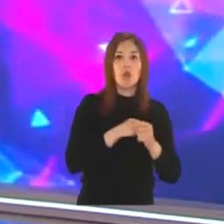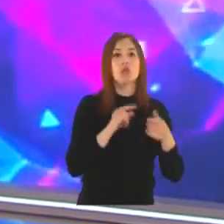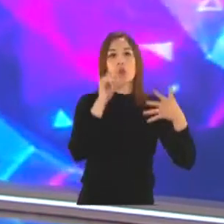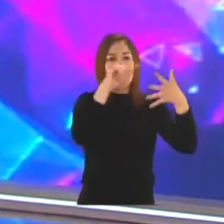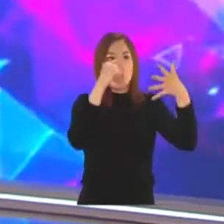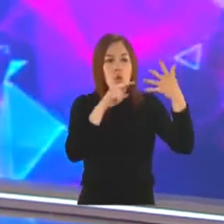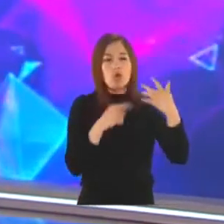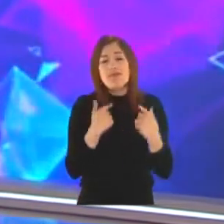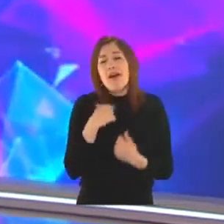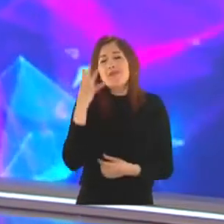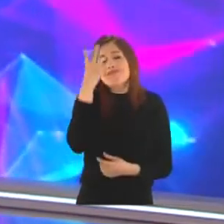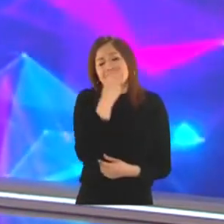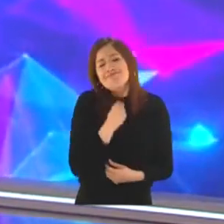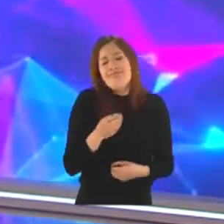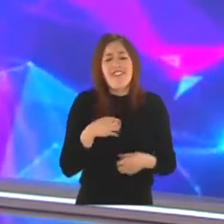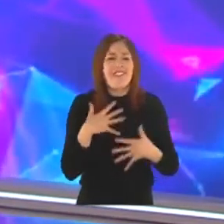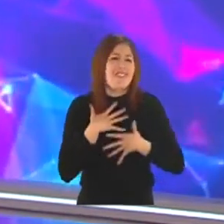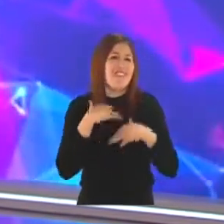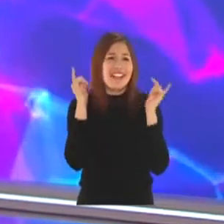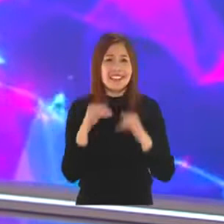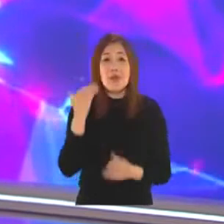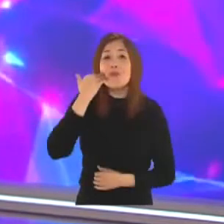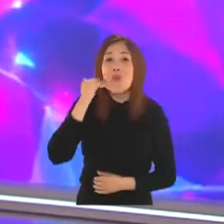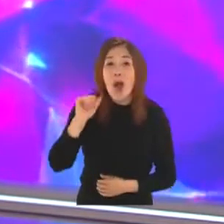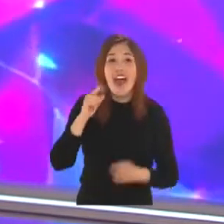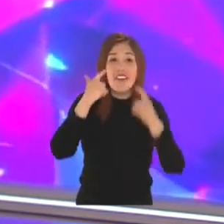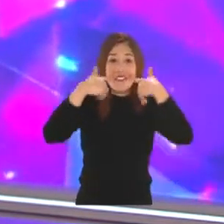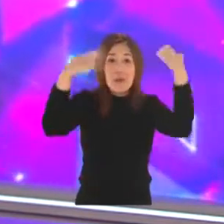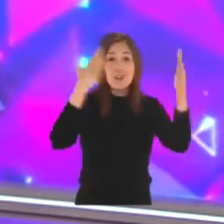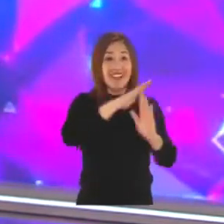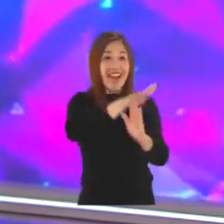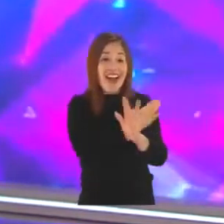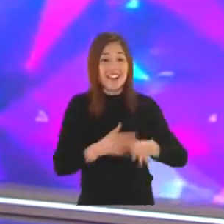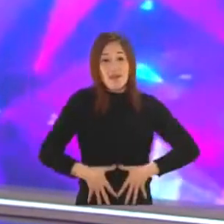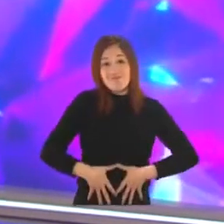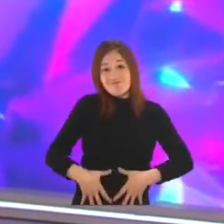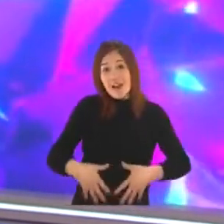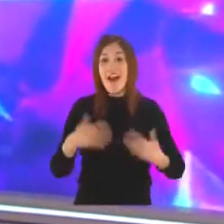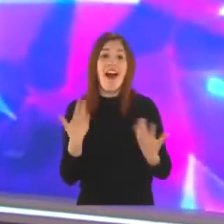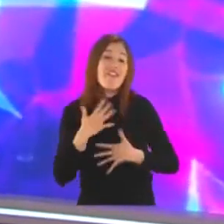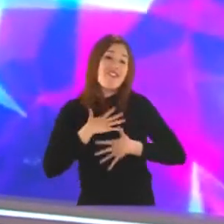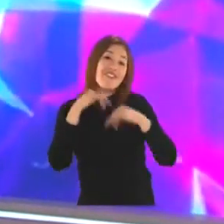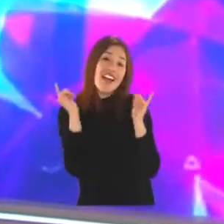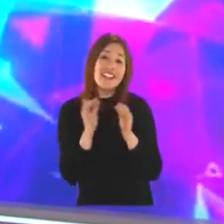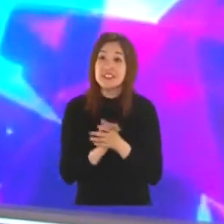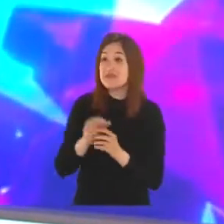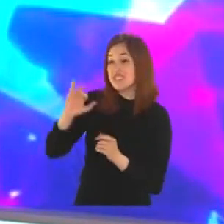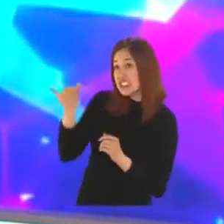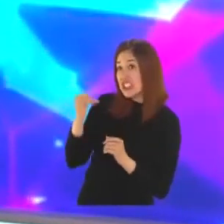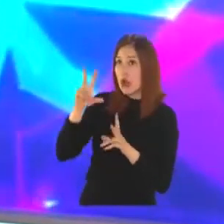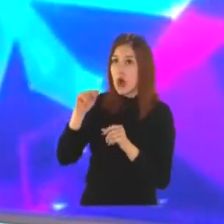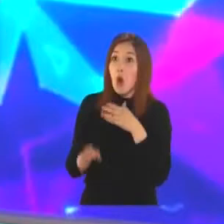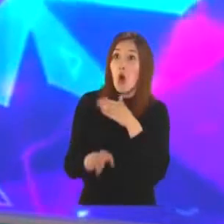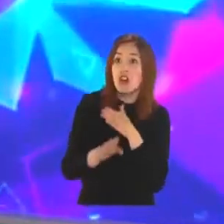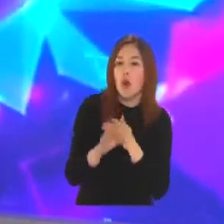más hermosa de su vida, la de ser mamá. La colombiana nos habló sobre este momento y nos reveló si va a realizar o no una pausa en